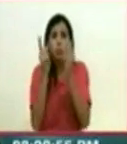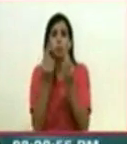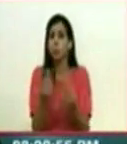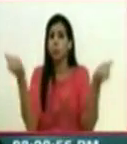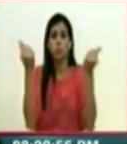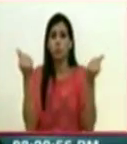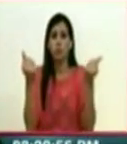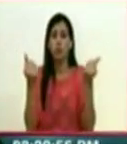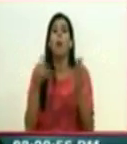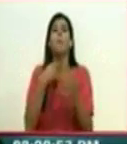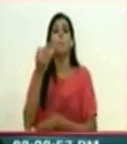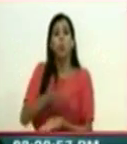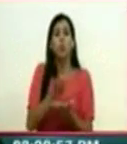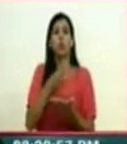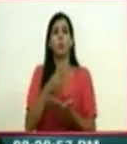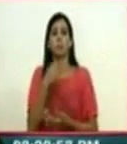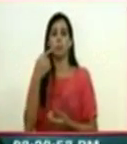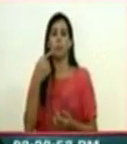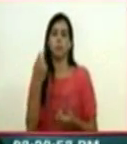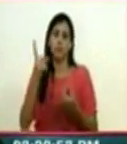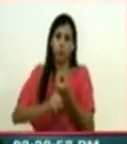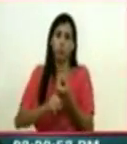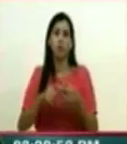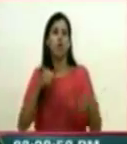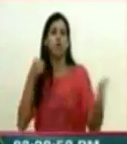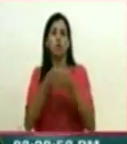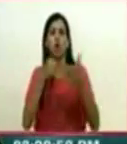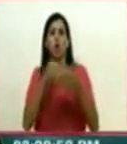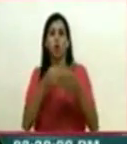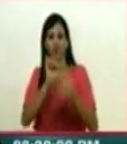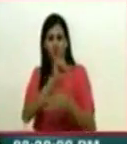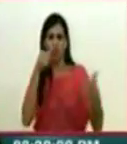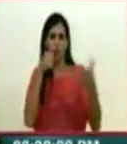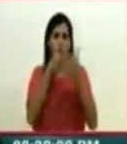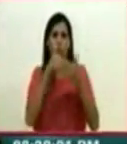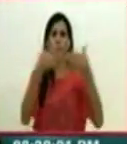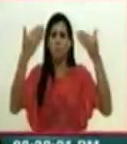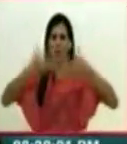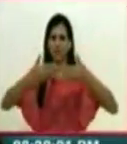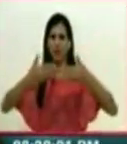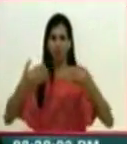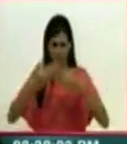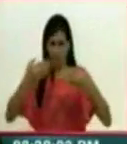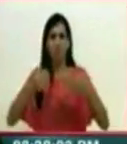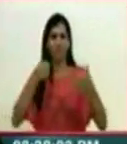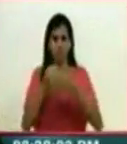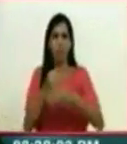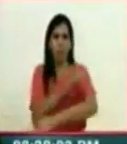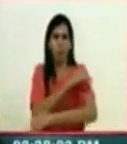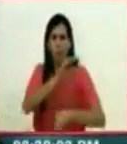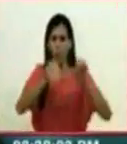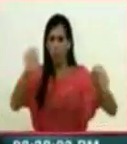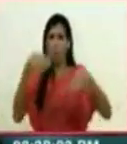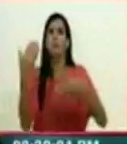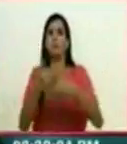cuando murió mi esposo al chocar contra una barricada. Durante su estadía en Venezuela, Felipe González hizo